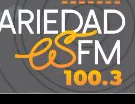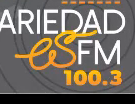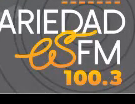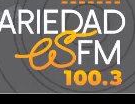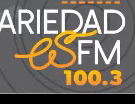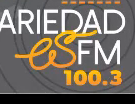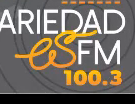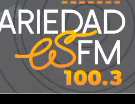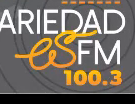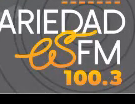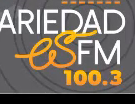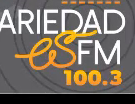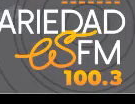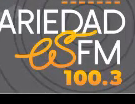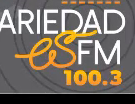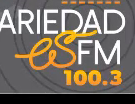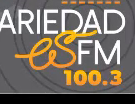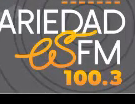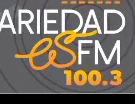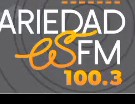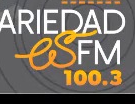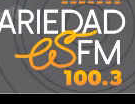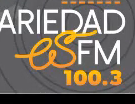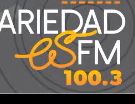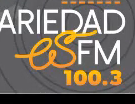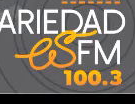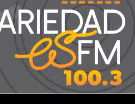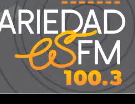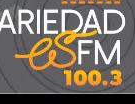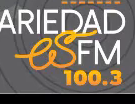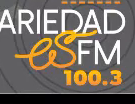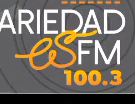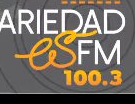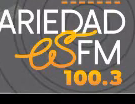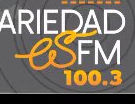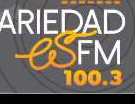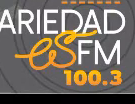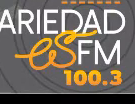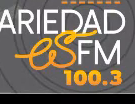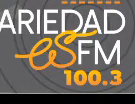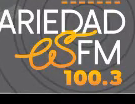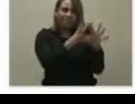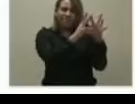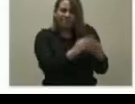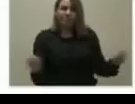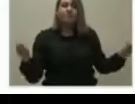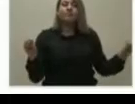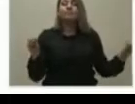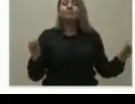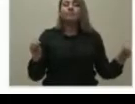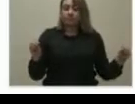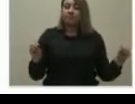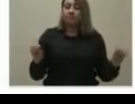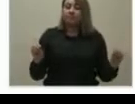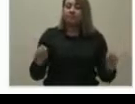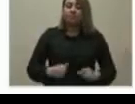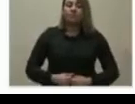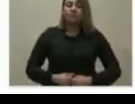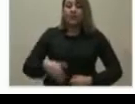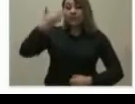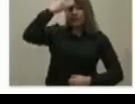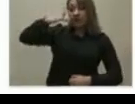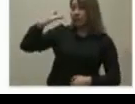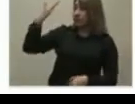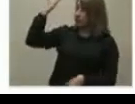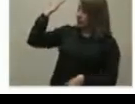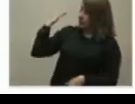rezagos, corrupción, malas prácticas y negligencia institucional. Sin embargo, como saben, desde noviembre